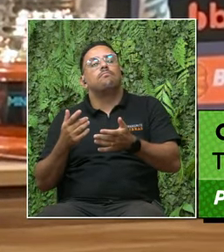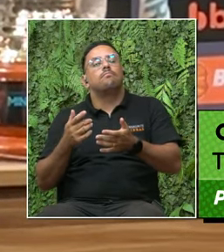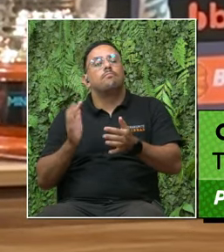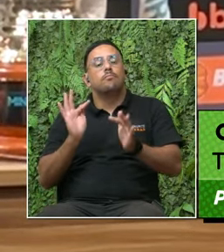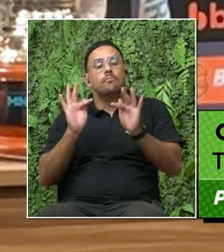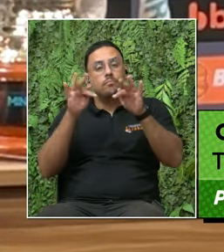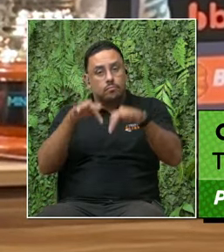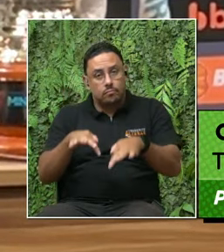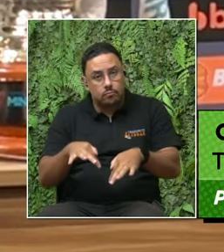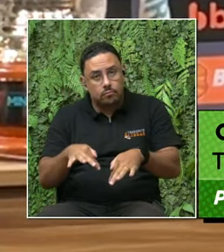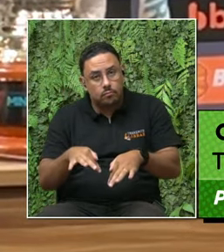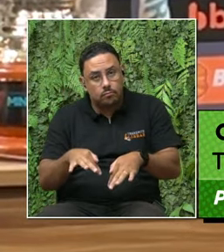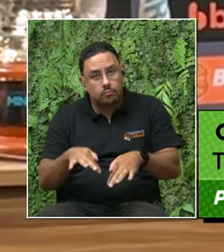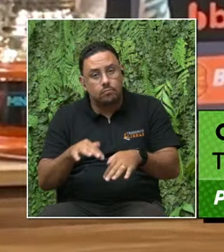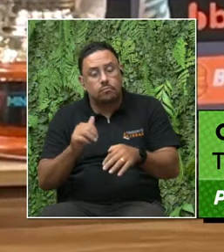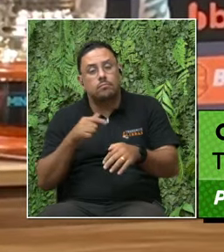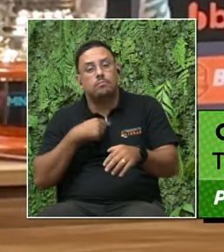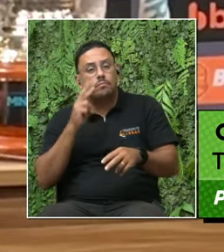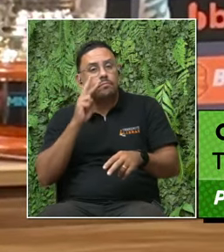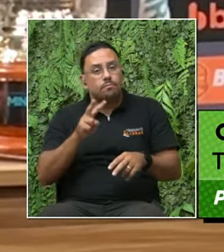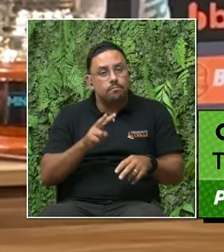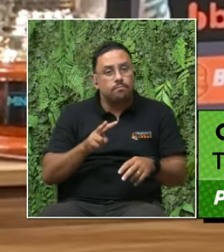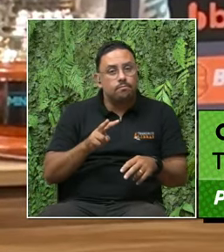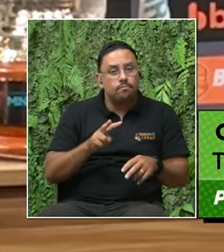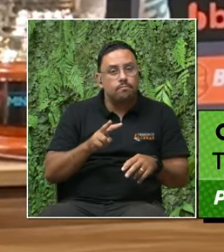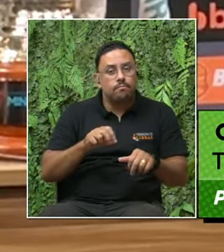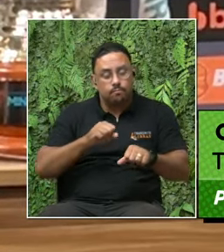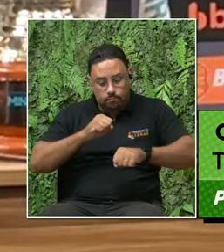la finos